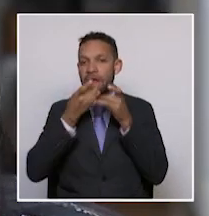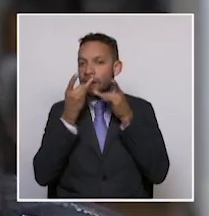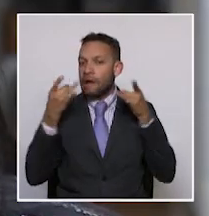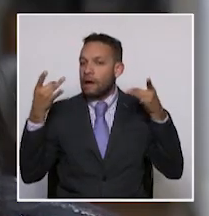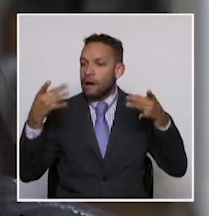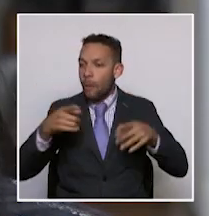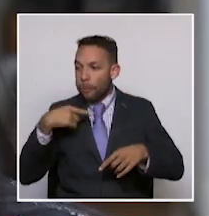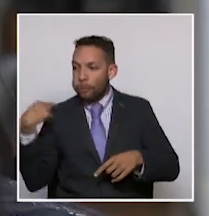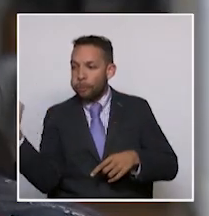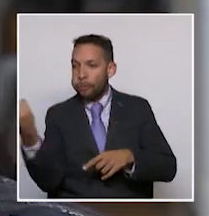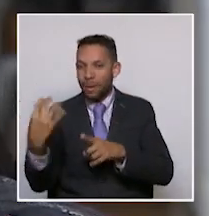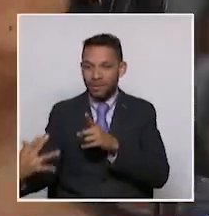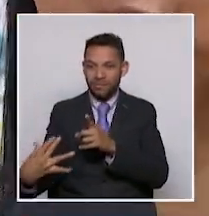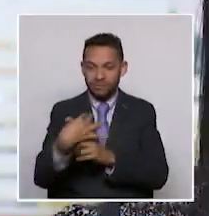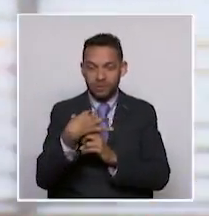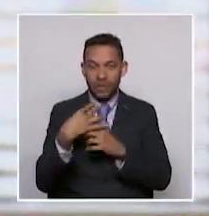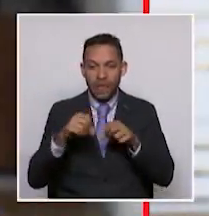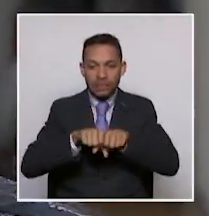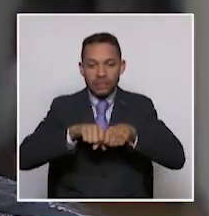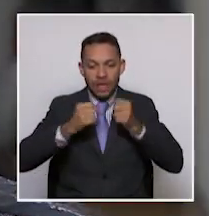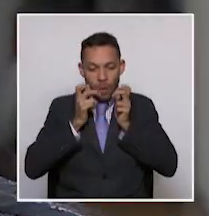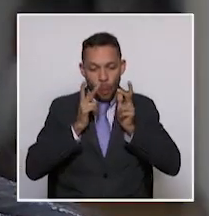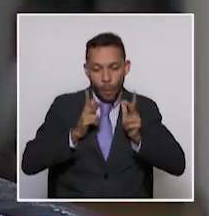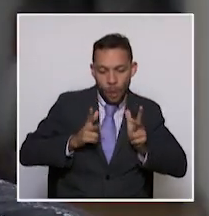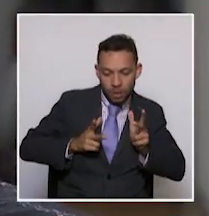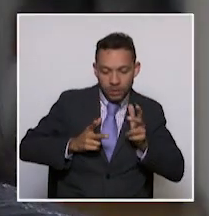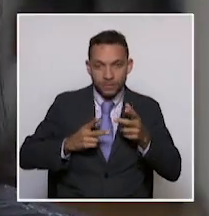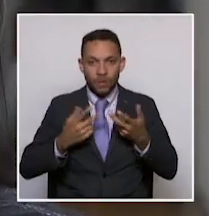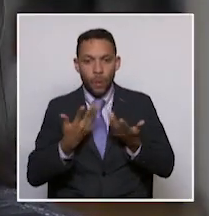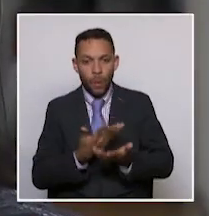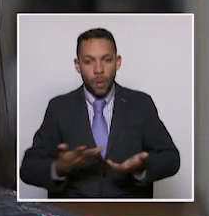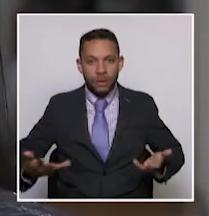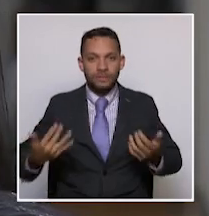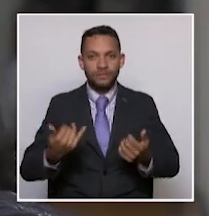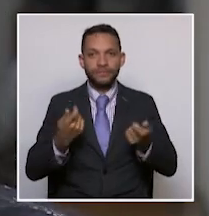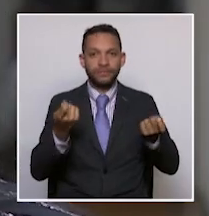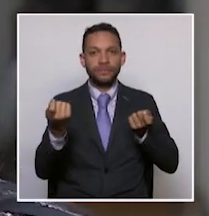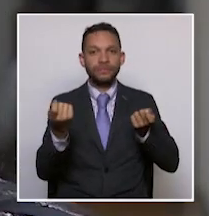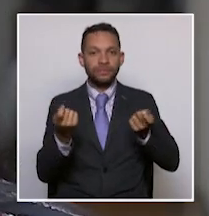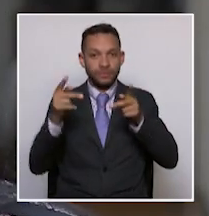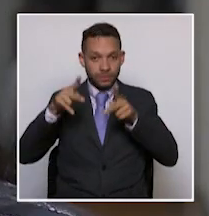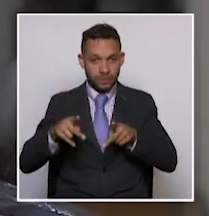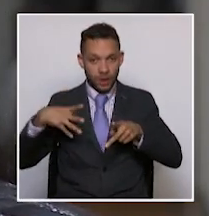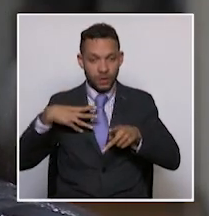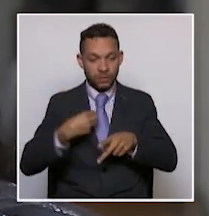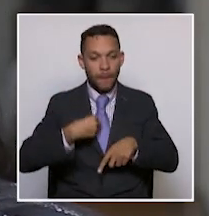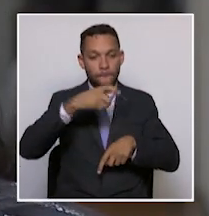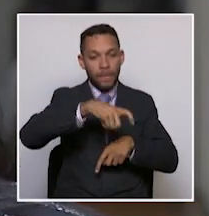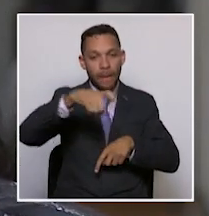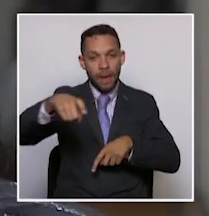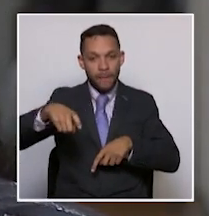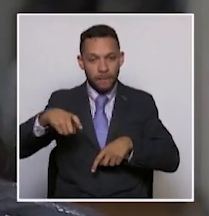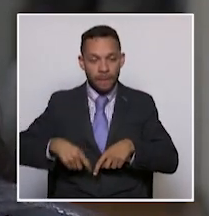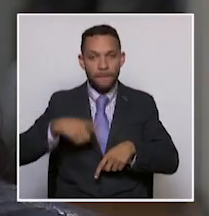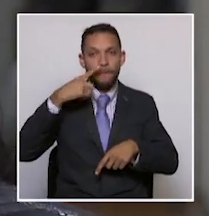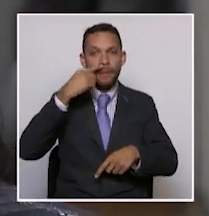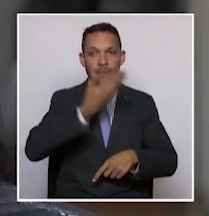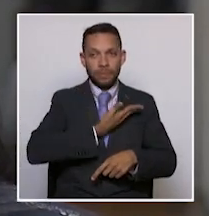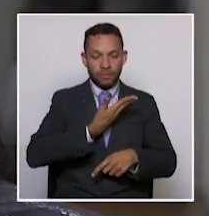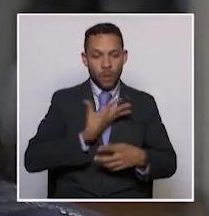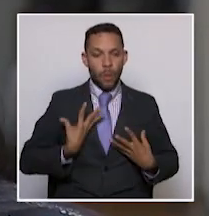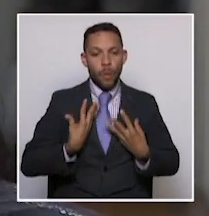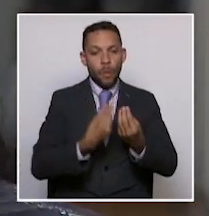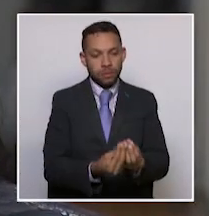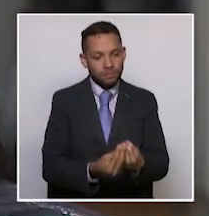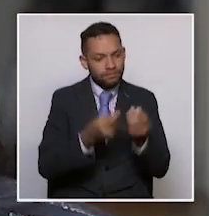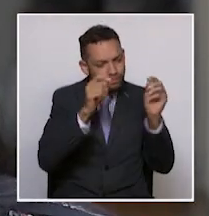resultados tan catastróficos en nuestra juventud. El plan de trabajo que tenemos desde la personería municipal es con los padres de familia formar una estrategia también